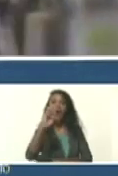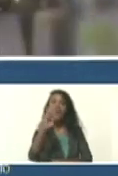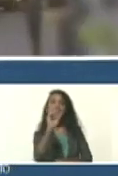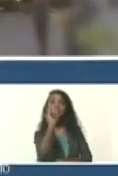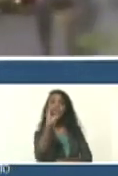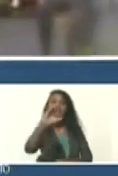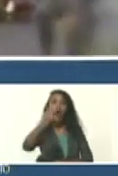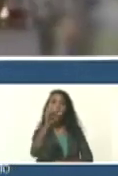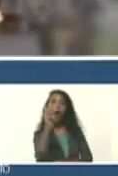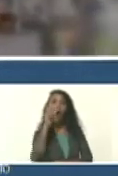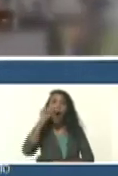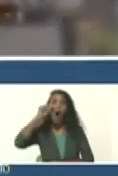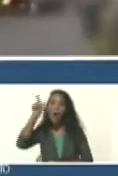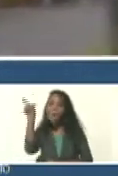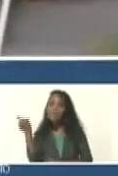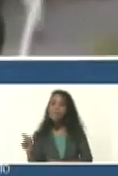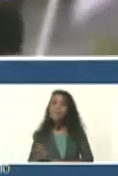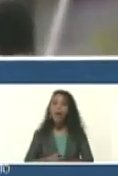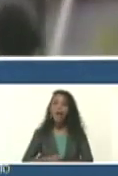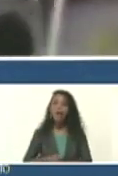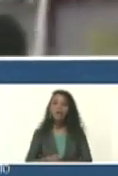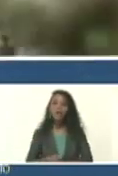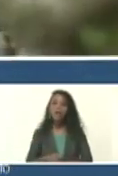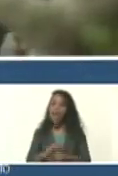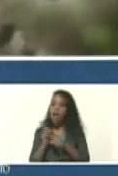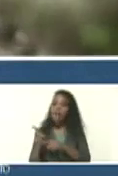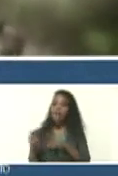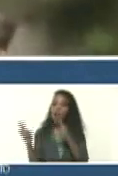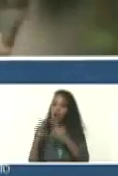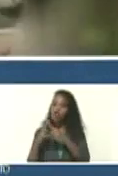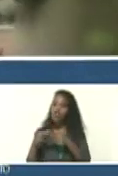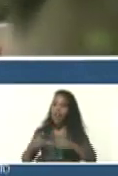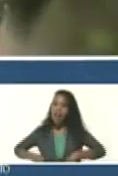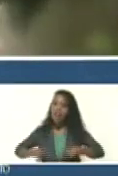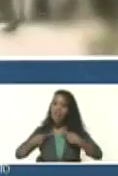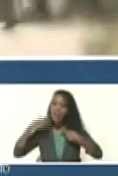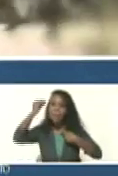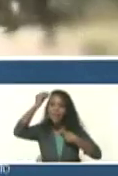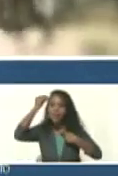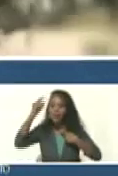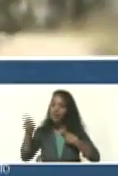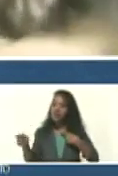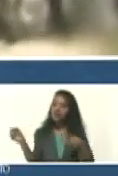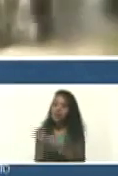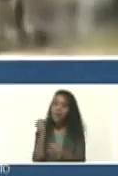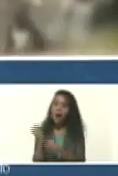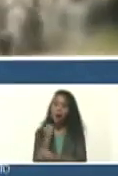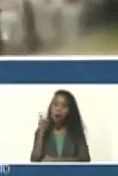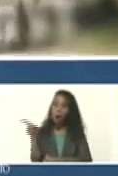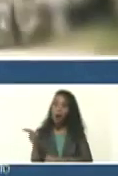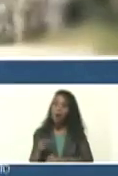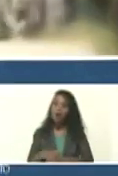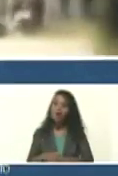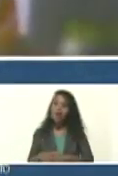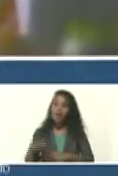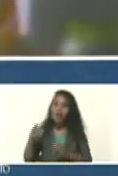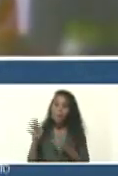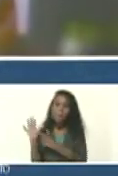conocerlo y difundirlo. Al general Omar Torrijos hay que conocer su vida, su pensamiento, su obra y